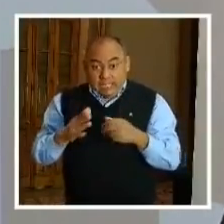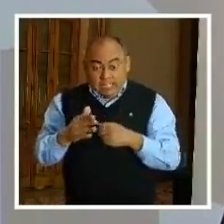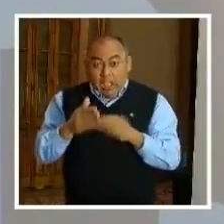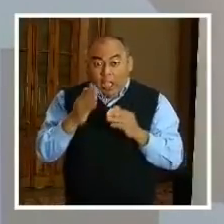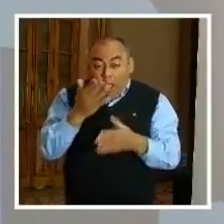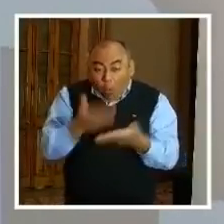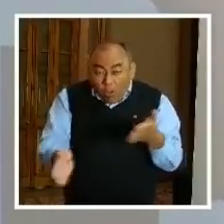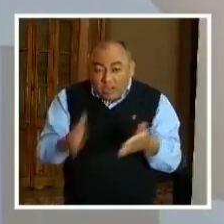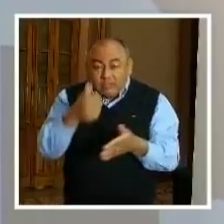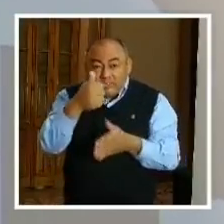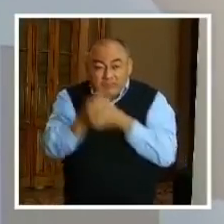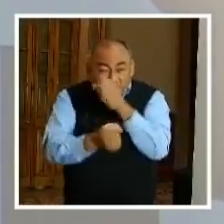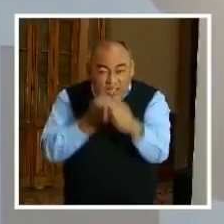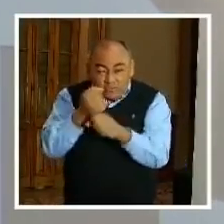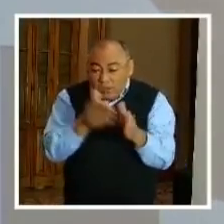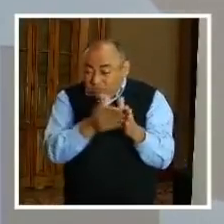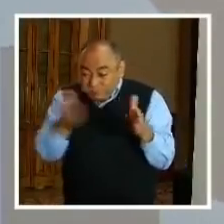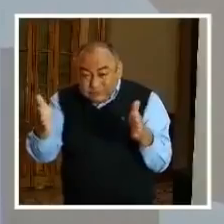más metro,